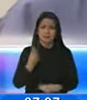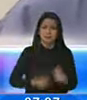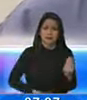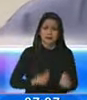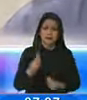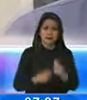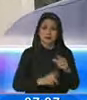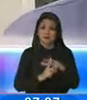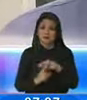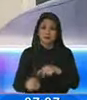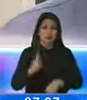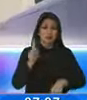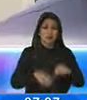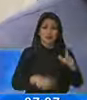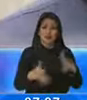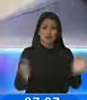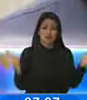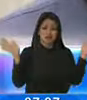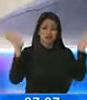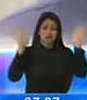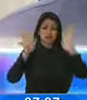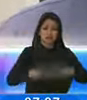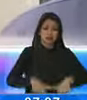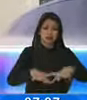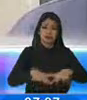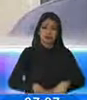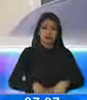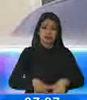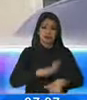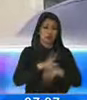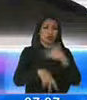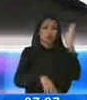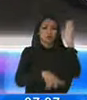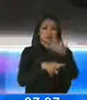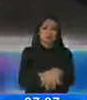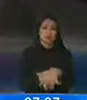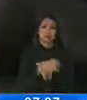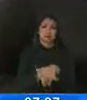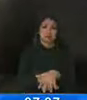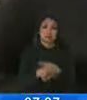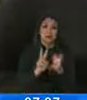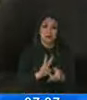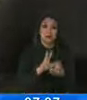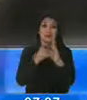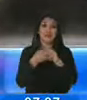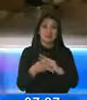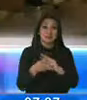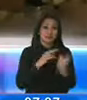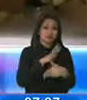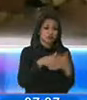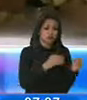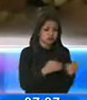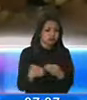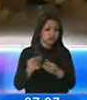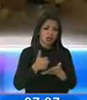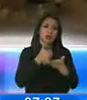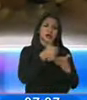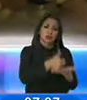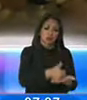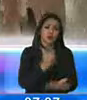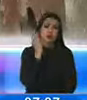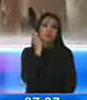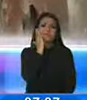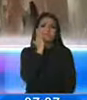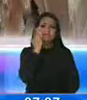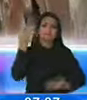pude salir ya, todo quedó ya, todo me aplastó encima mío. Los vecinos del sector se organizaron y le brindaron una mano a esta madre